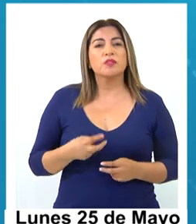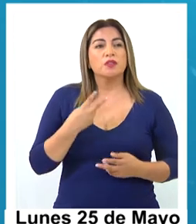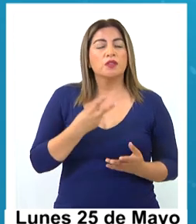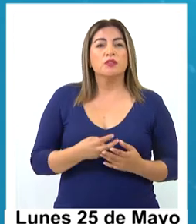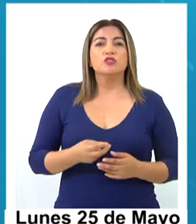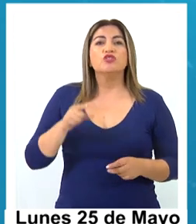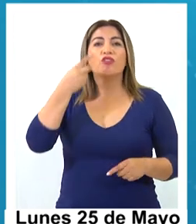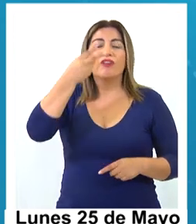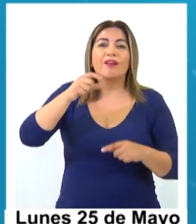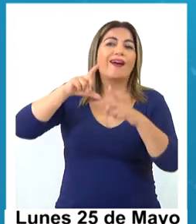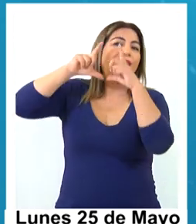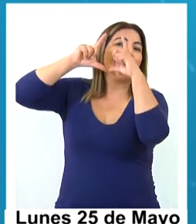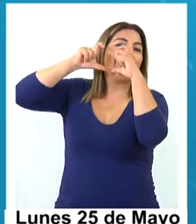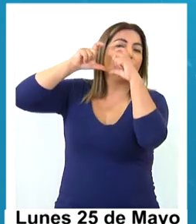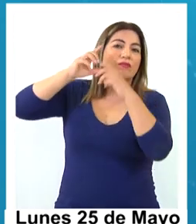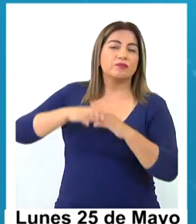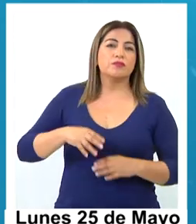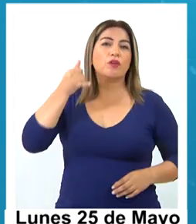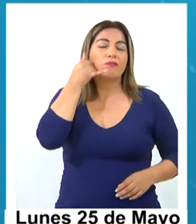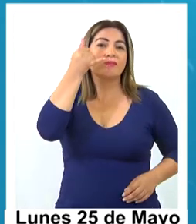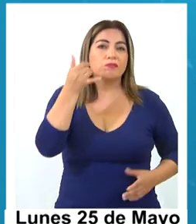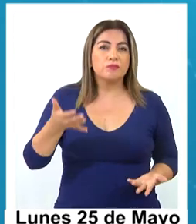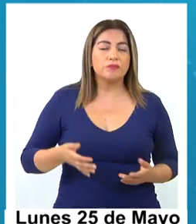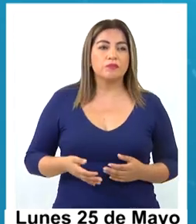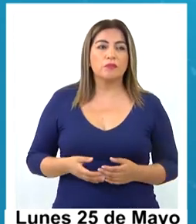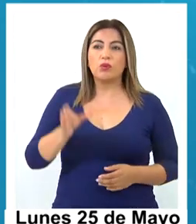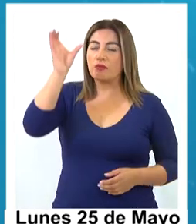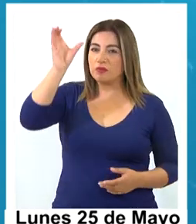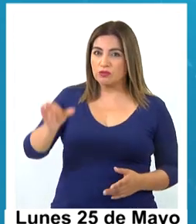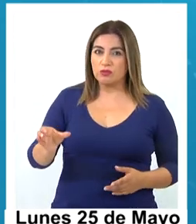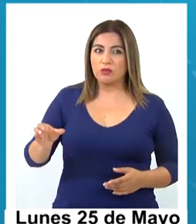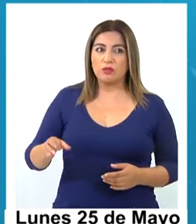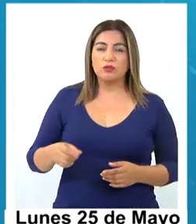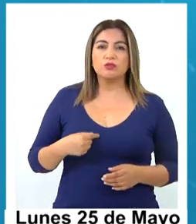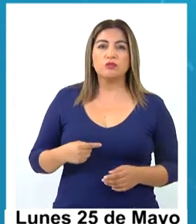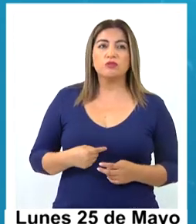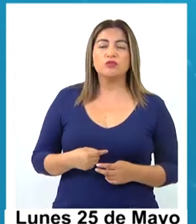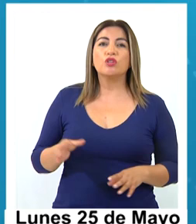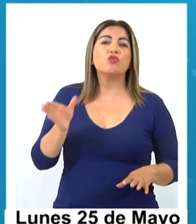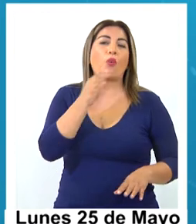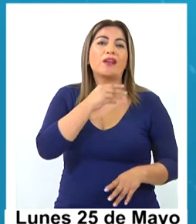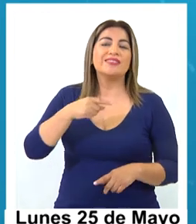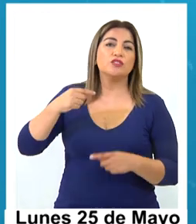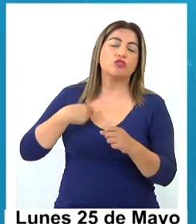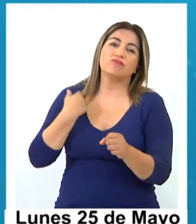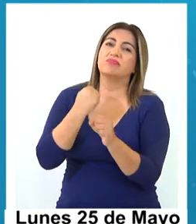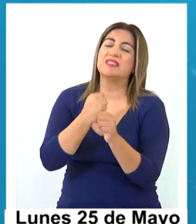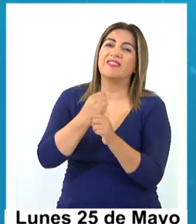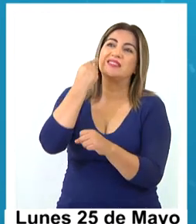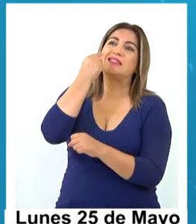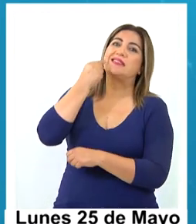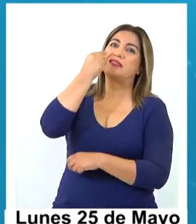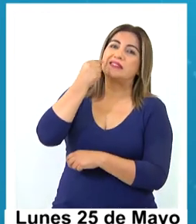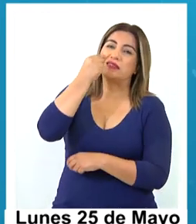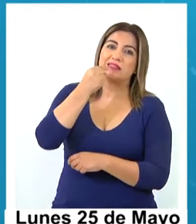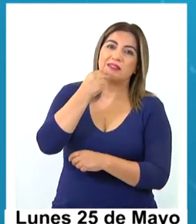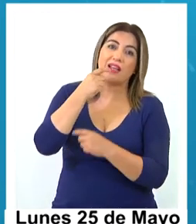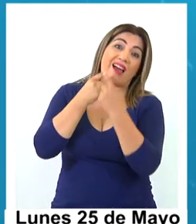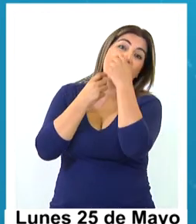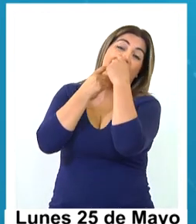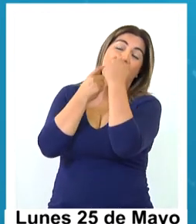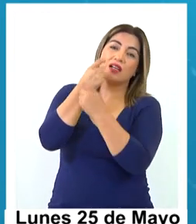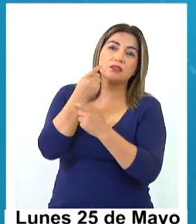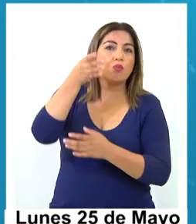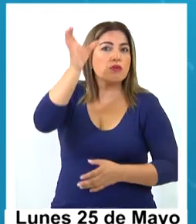veo el tema de imaginología y voip llamado mi paciente a pesar de que yo no género aerosol y no estoy metía